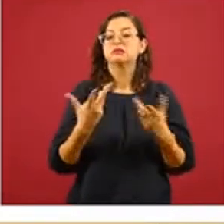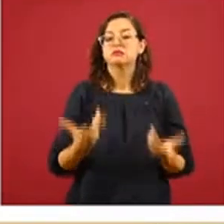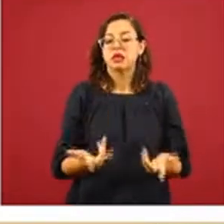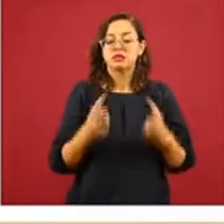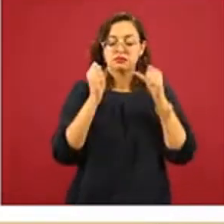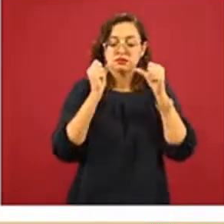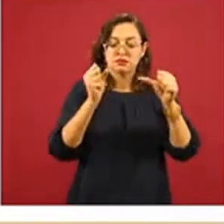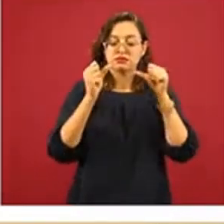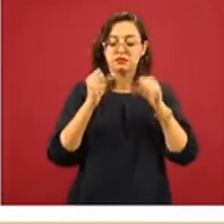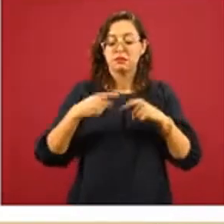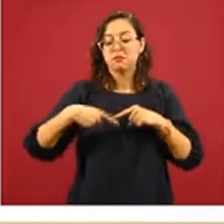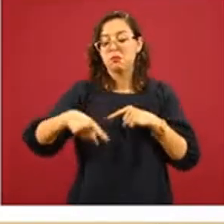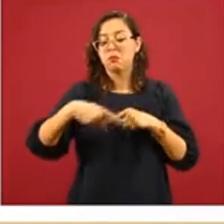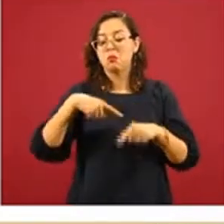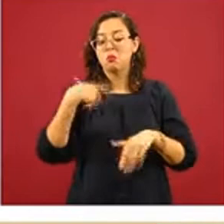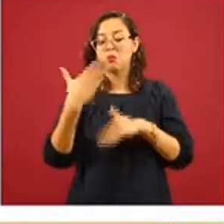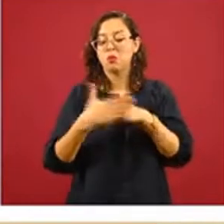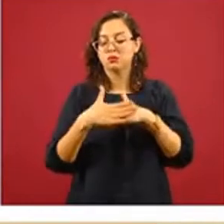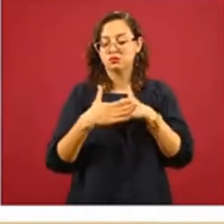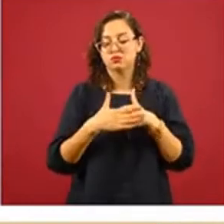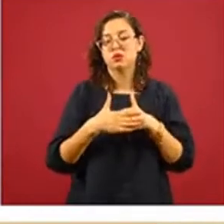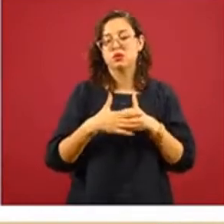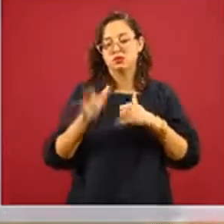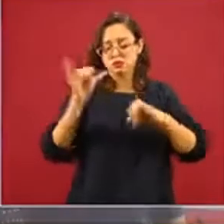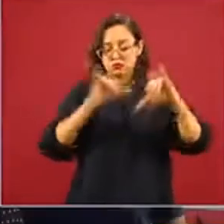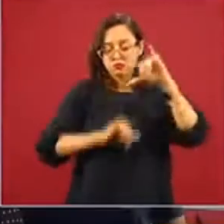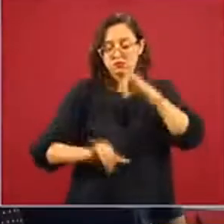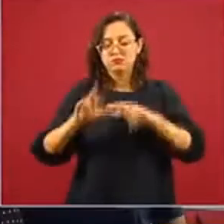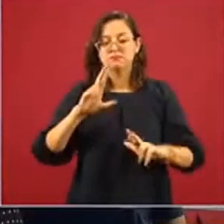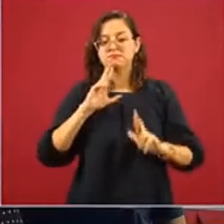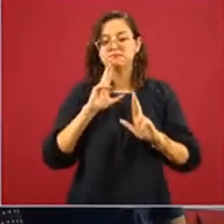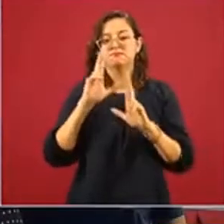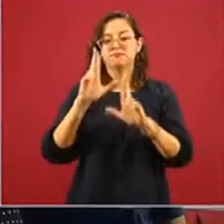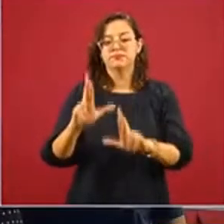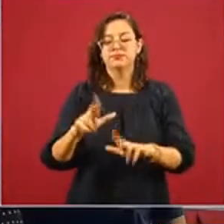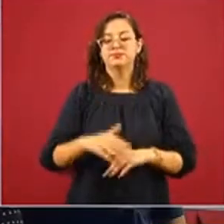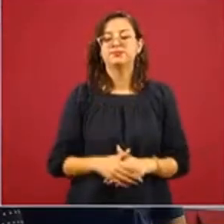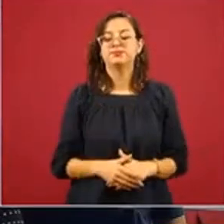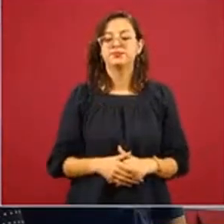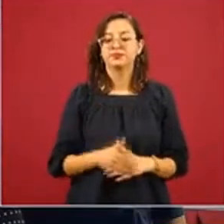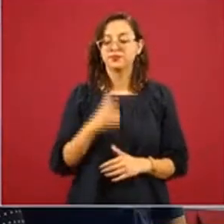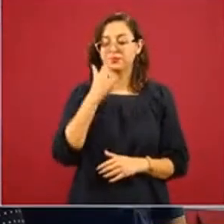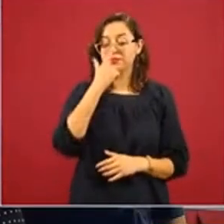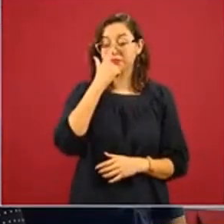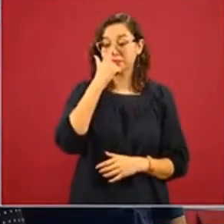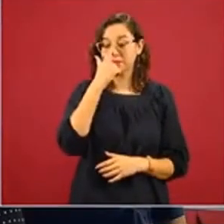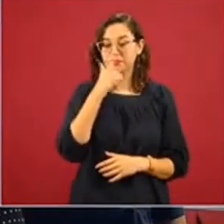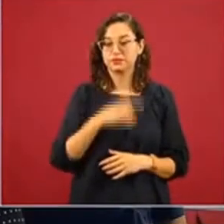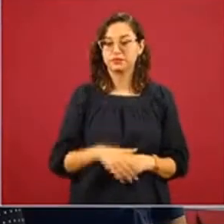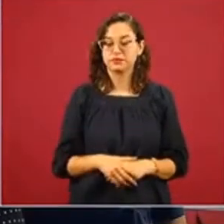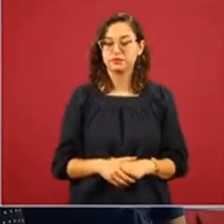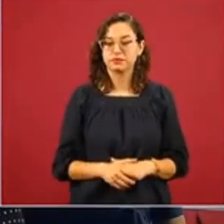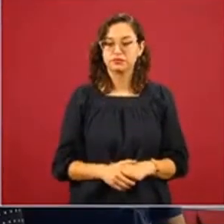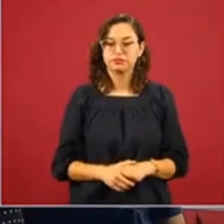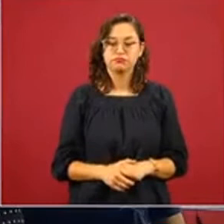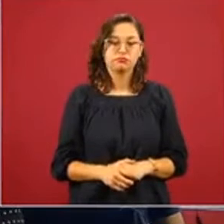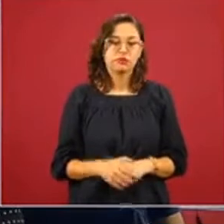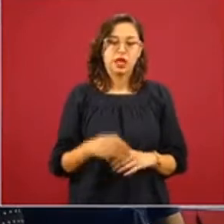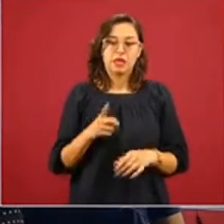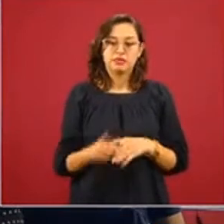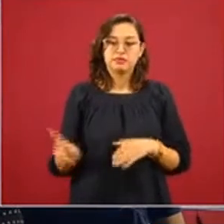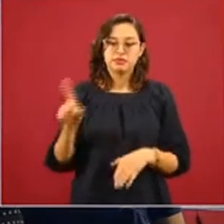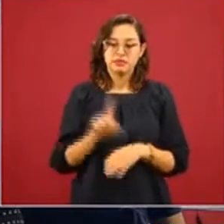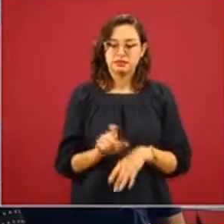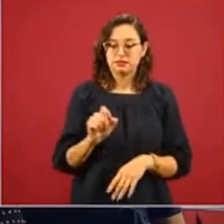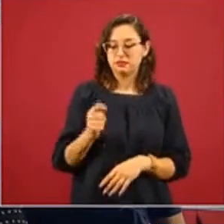siguientes días podamos obtener ya un resultado de las mismas. Veamos la siguiente diapositiva, es la carga